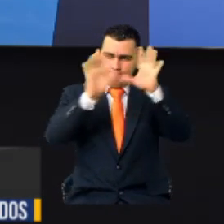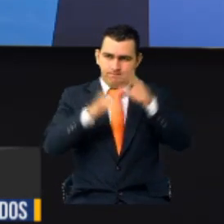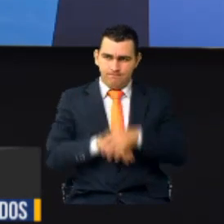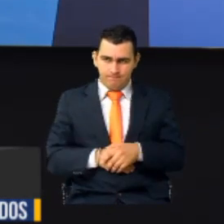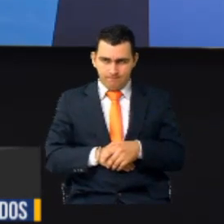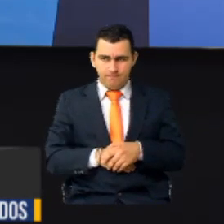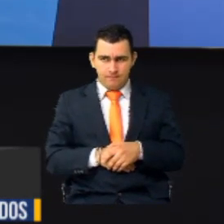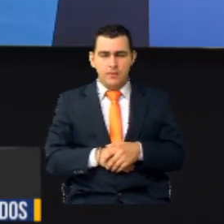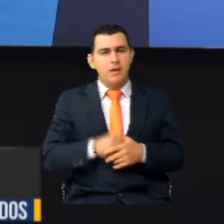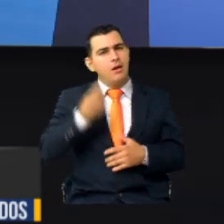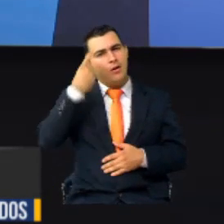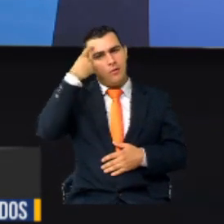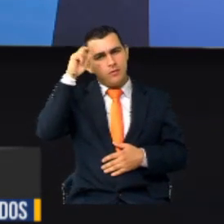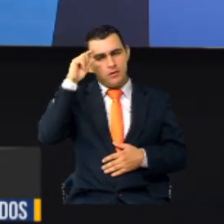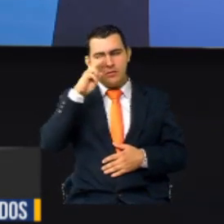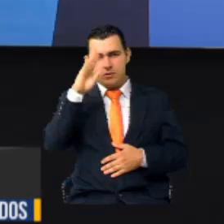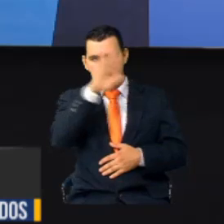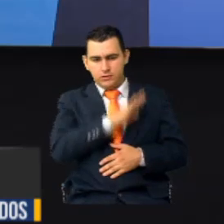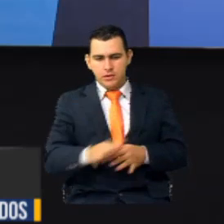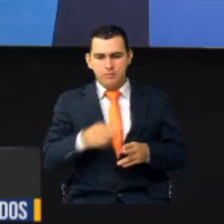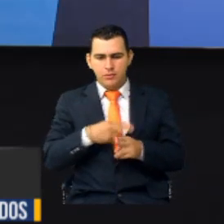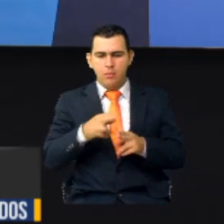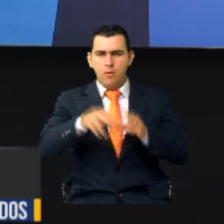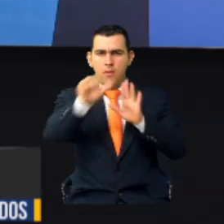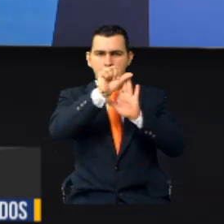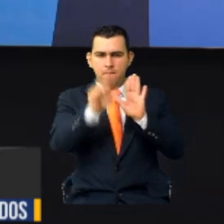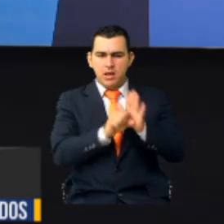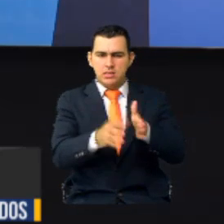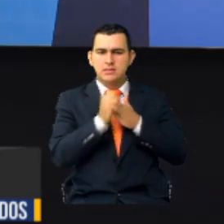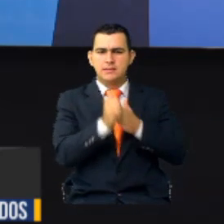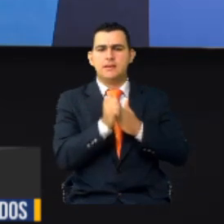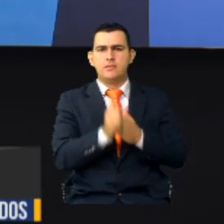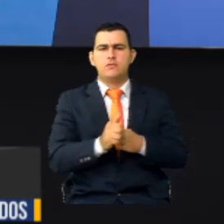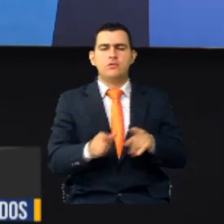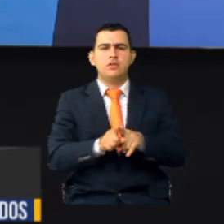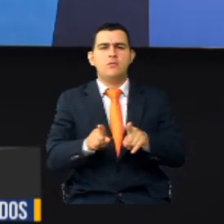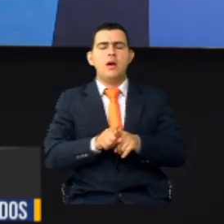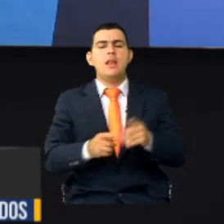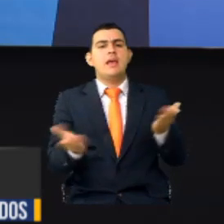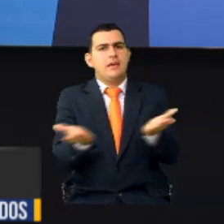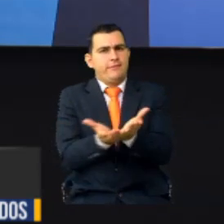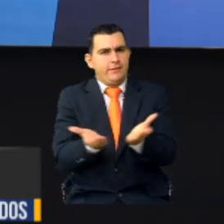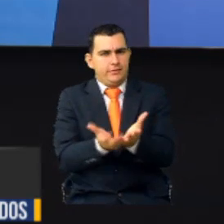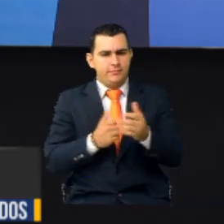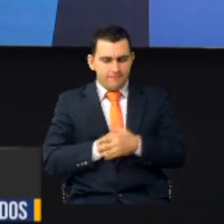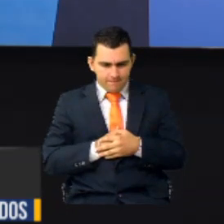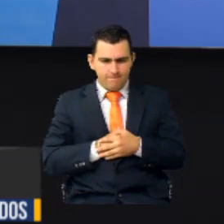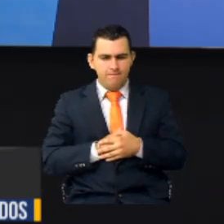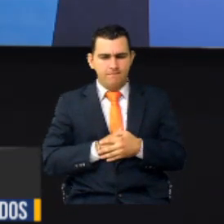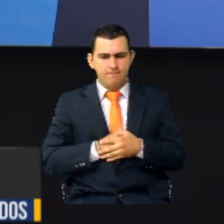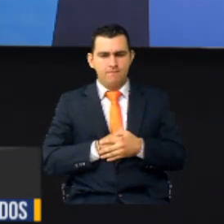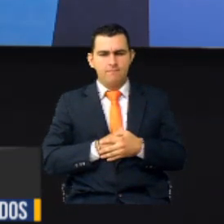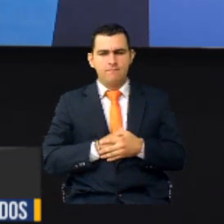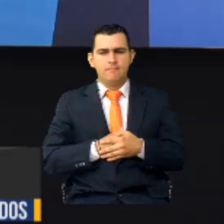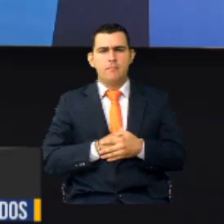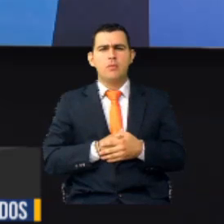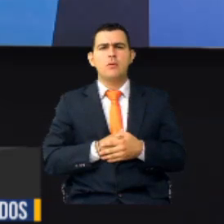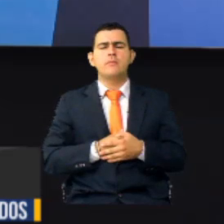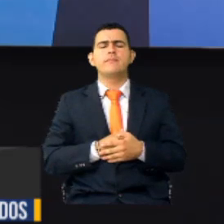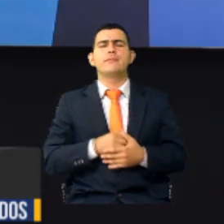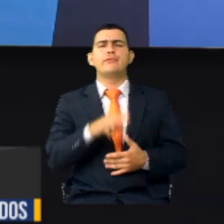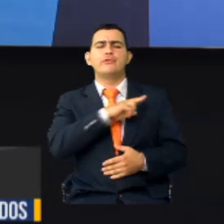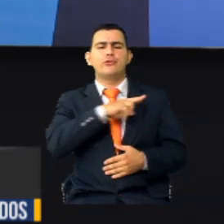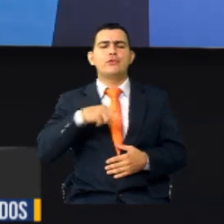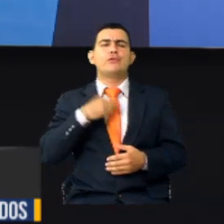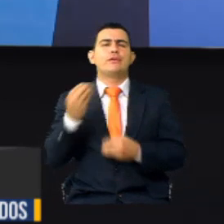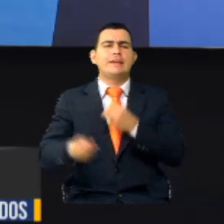gobierno nacional en su nuevo plan de desarrollo han definido como prioridad la educación, ¿sí? Entonces lo que vamos a hacer es recibir más